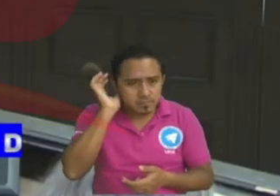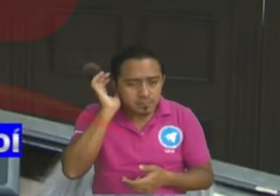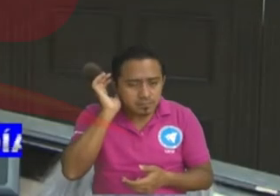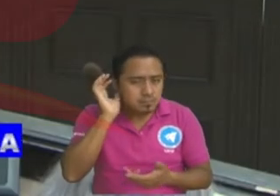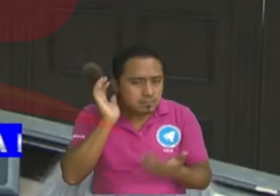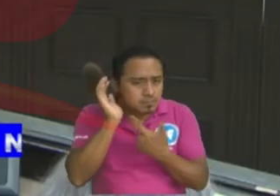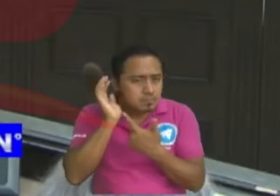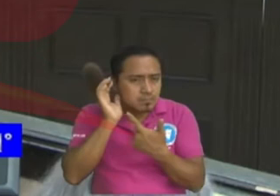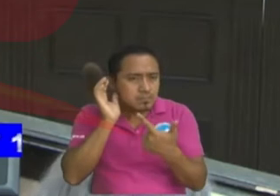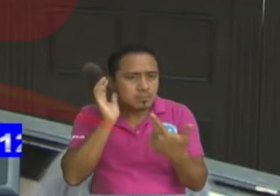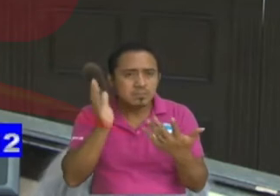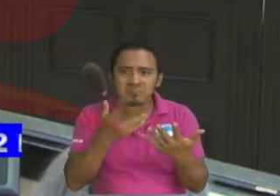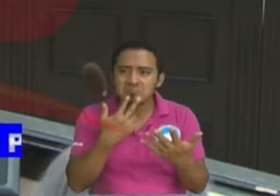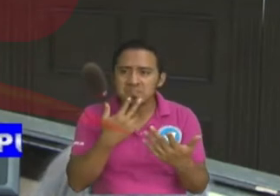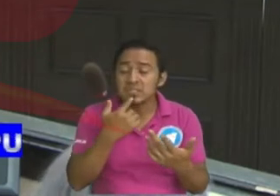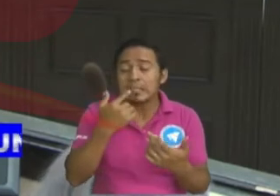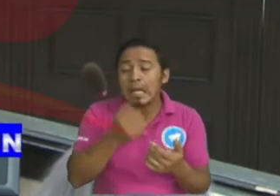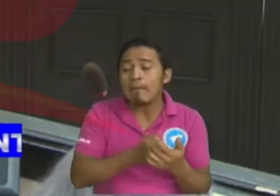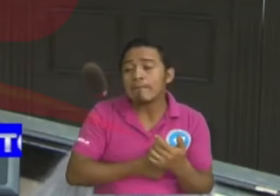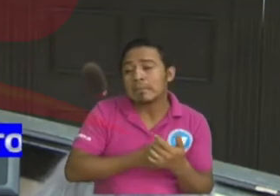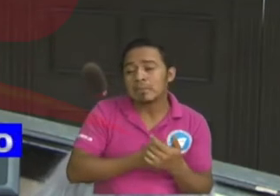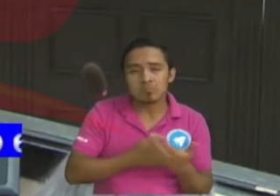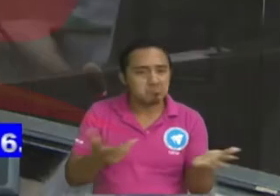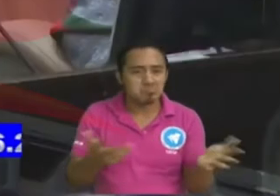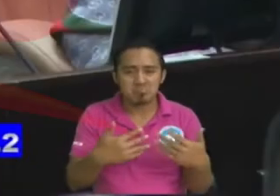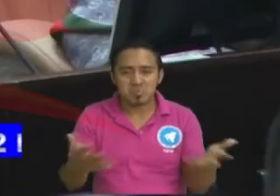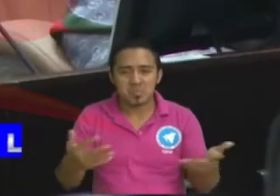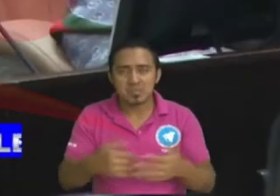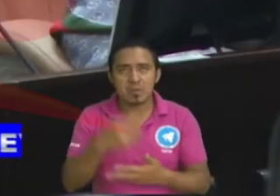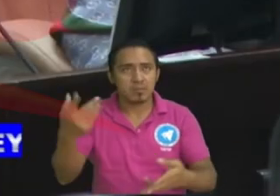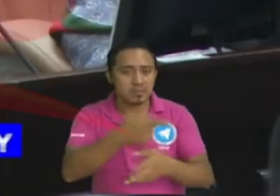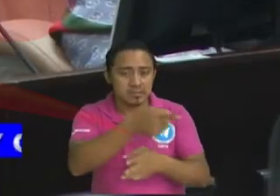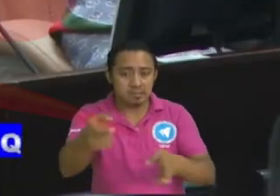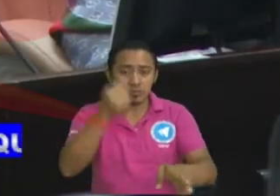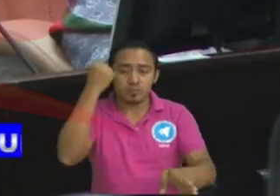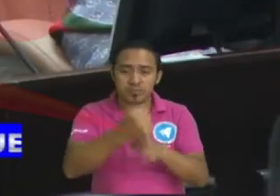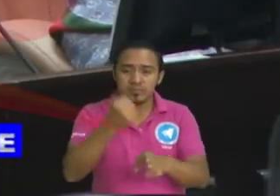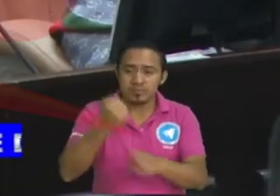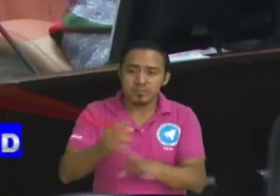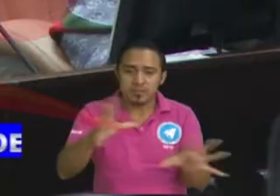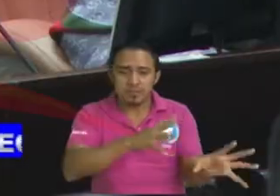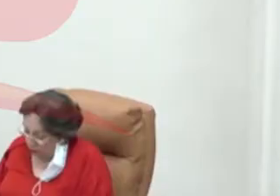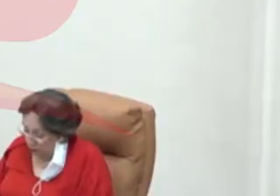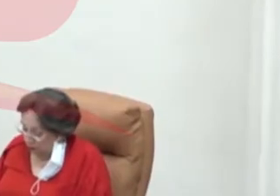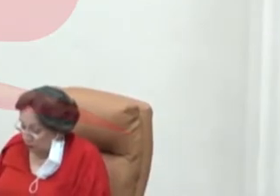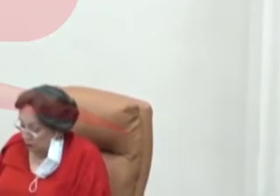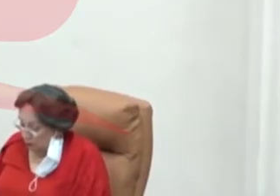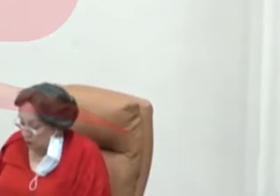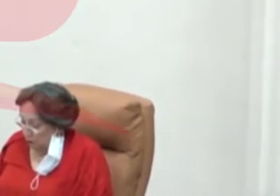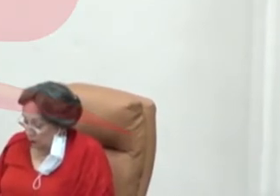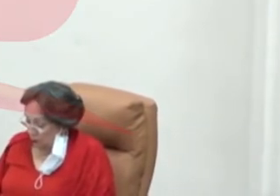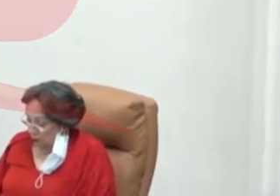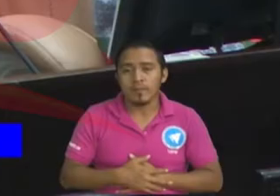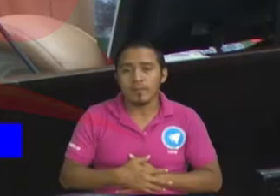ningún momento arrepentirse de haber asesinado y secuestrado a nuestro pueblo. Por